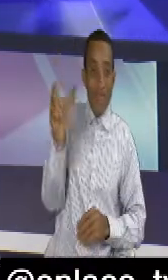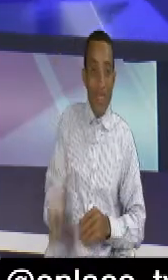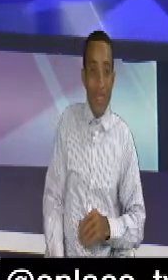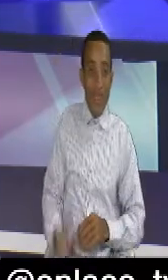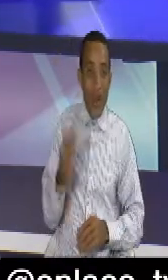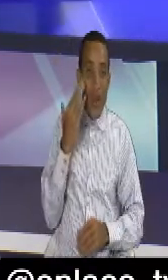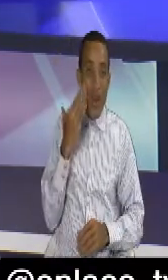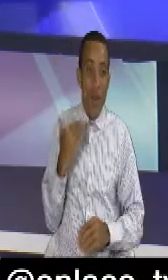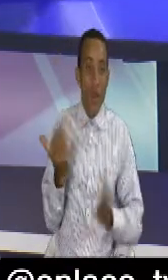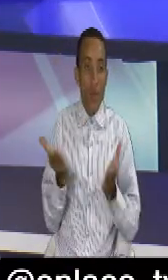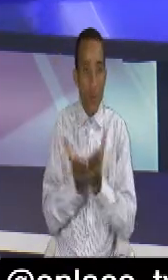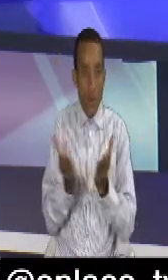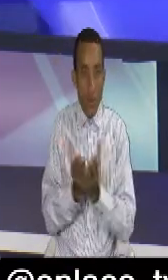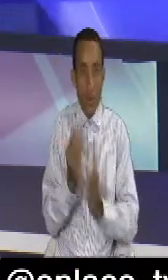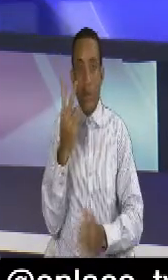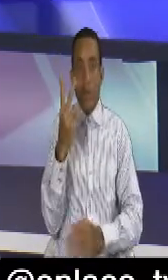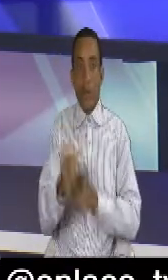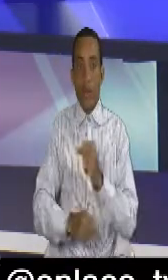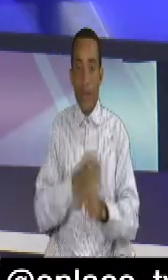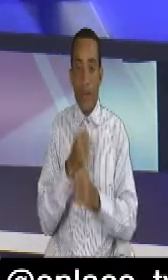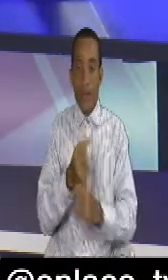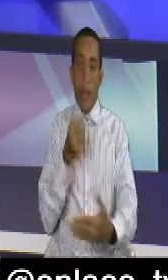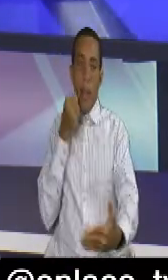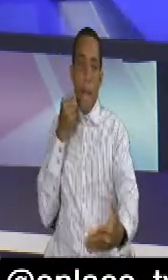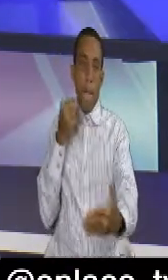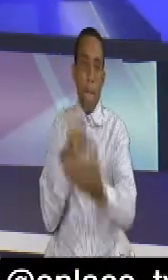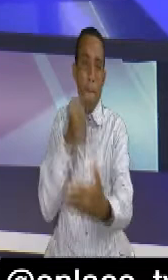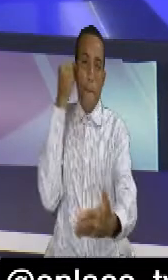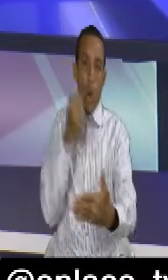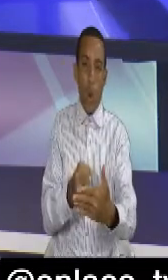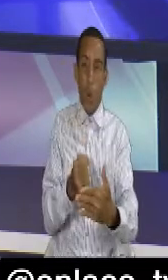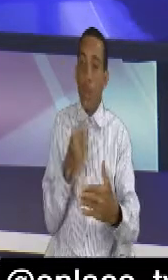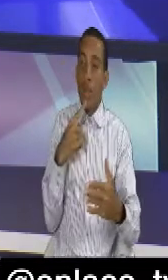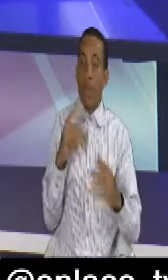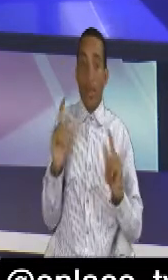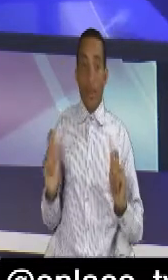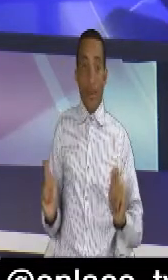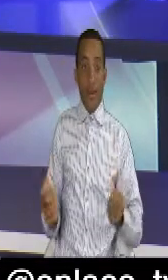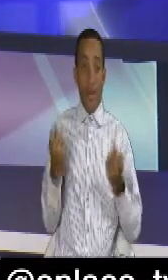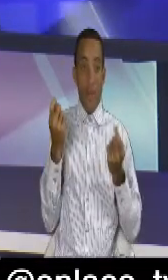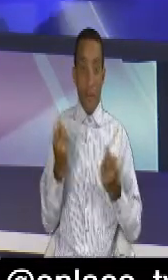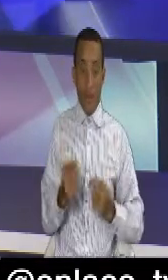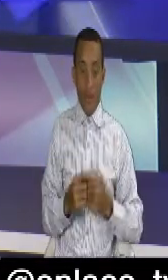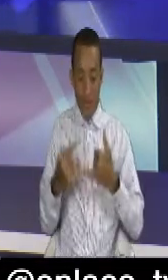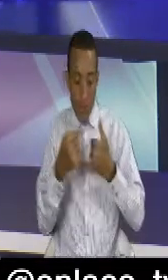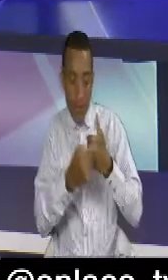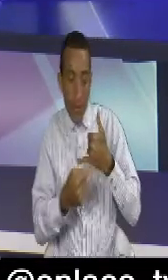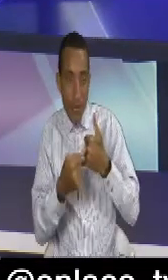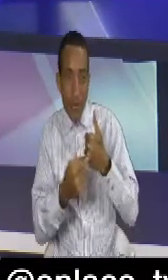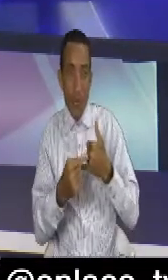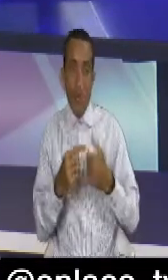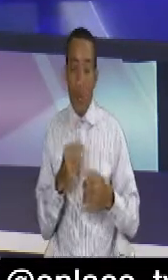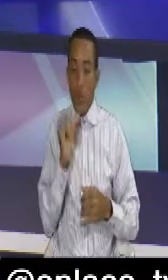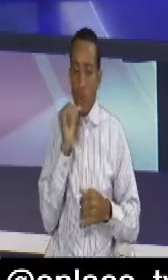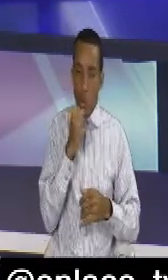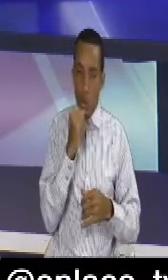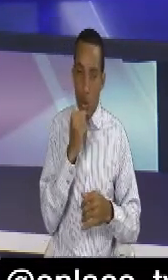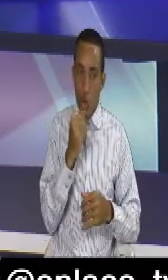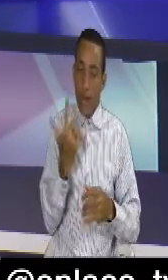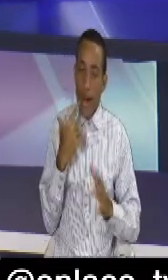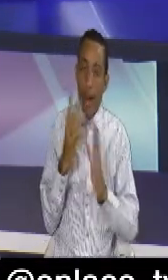es una de las 5 sobrevivientes del fatal accidente de tránsito en la troncal del Magdalena Medio. La víctima narró lo